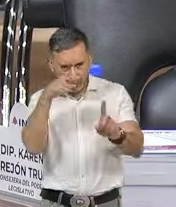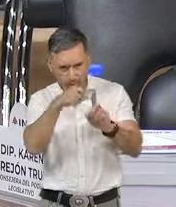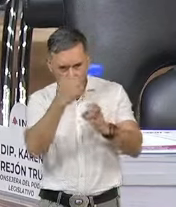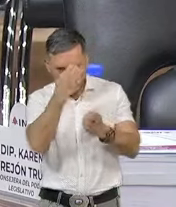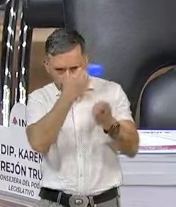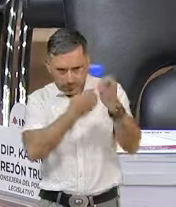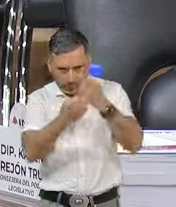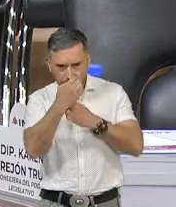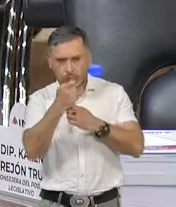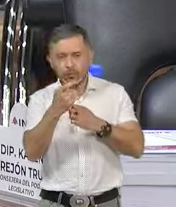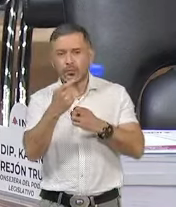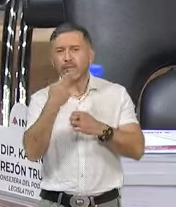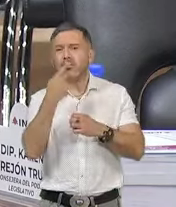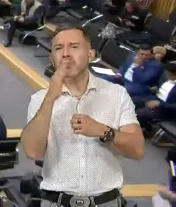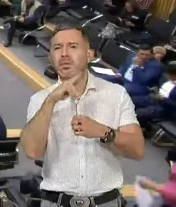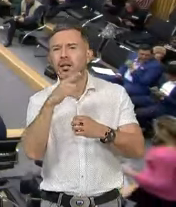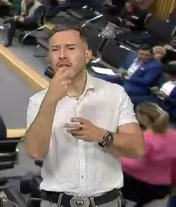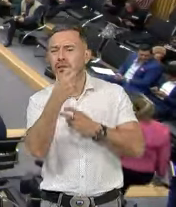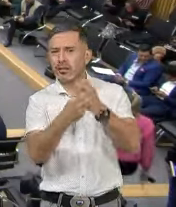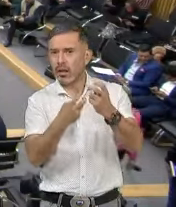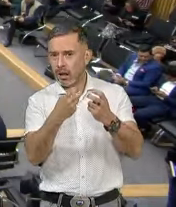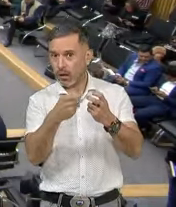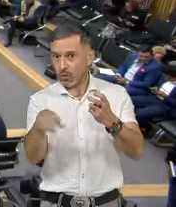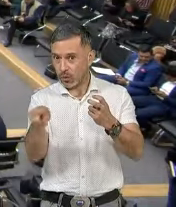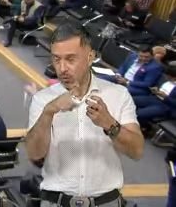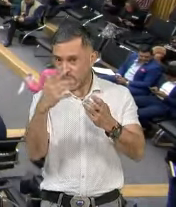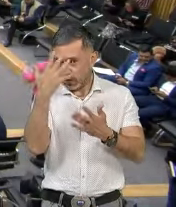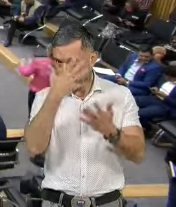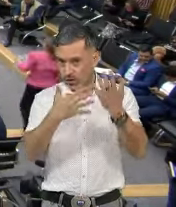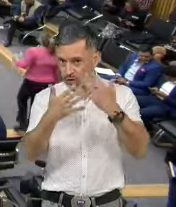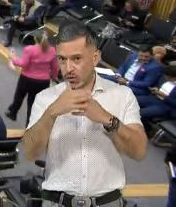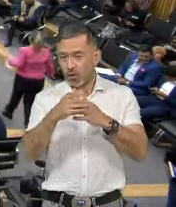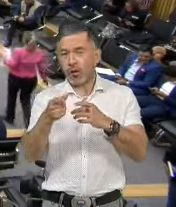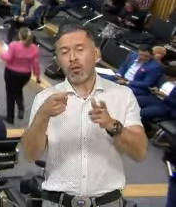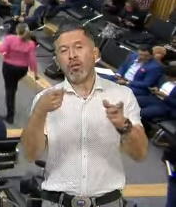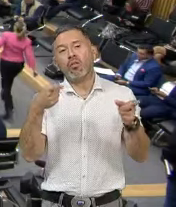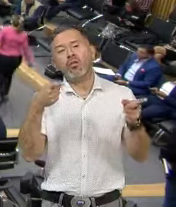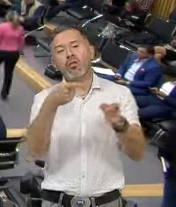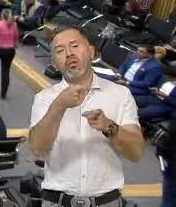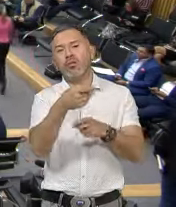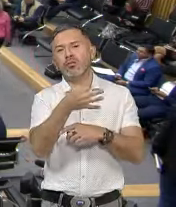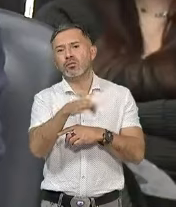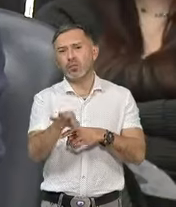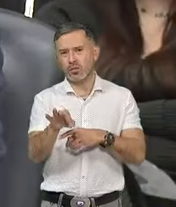la crítica con los insultos